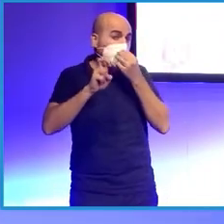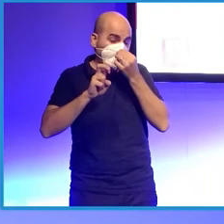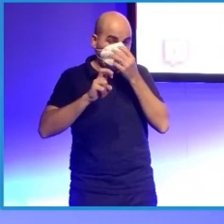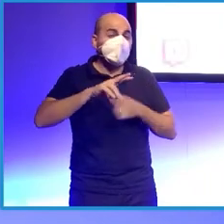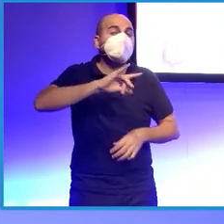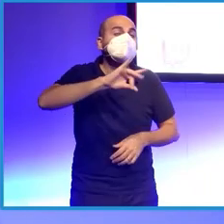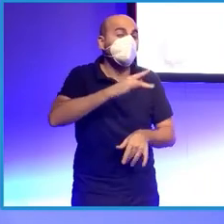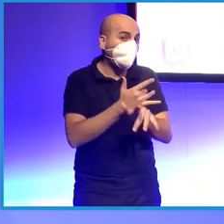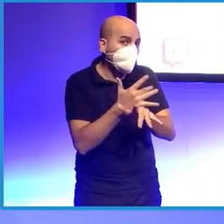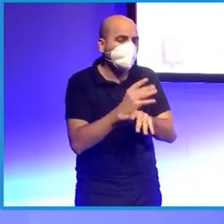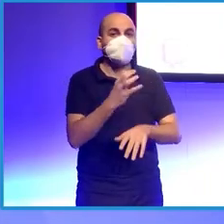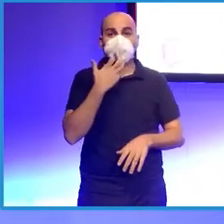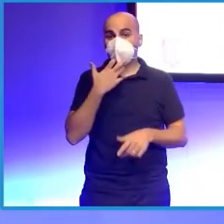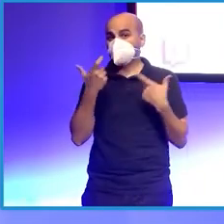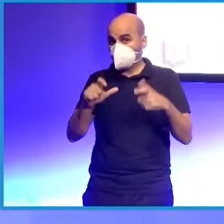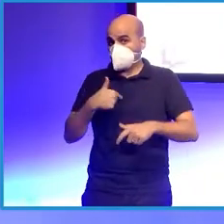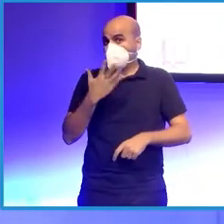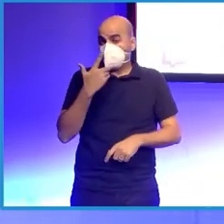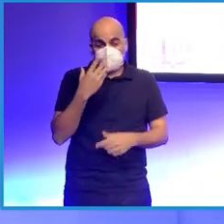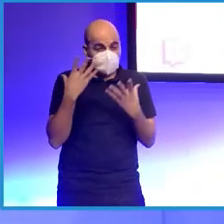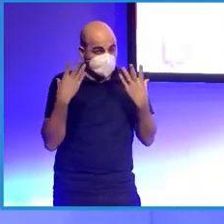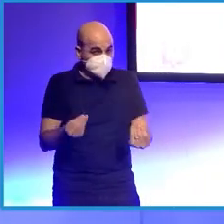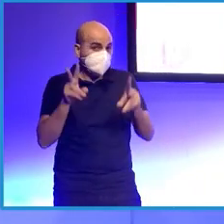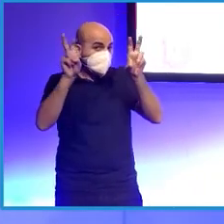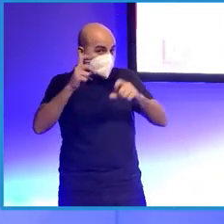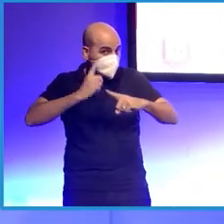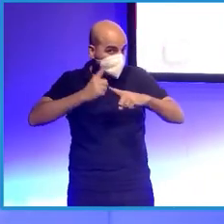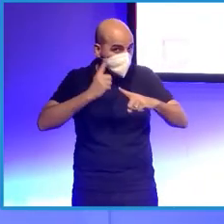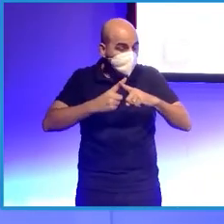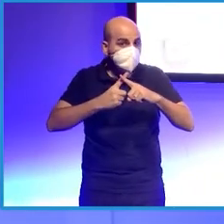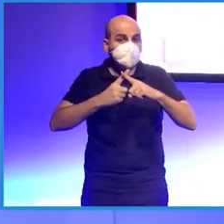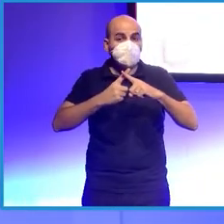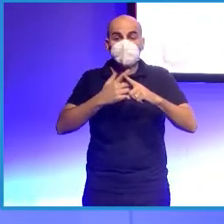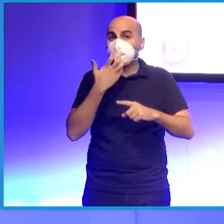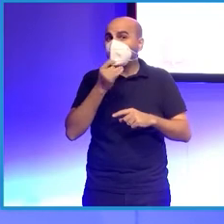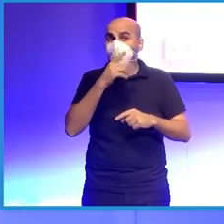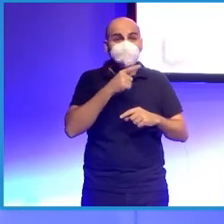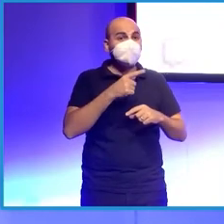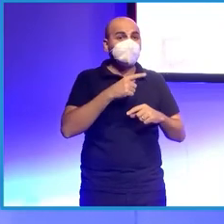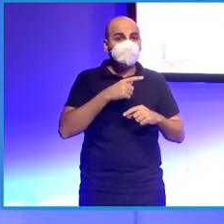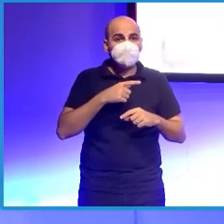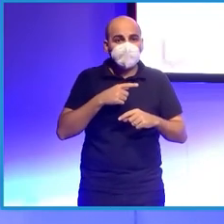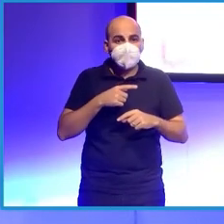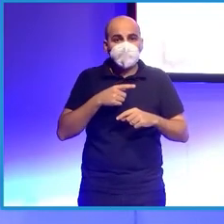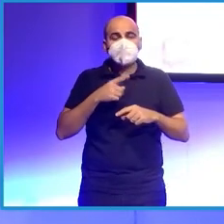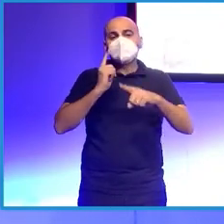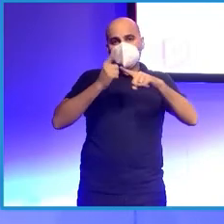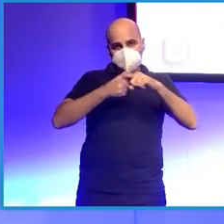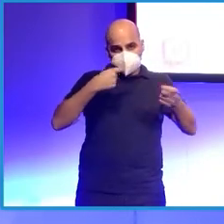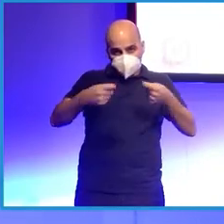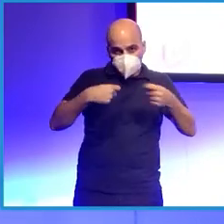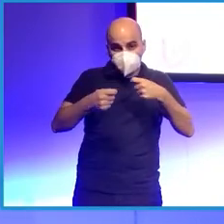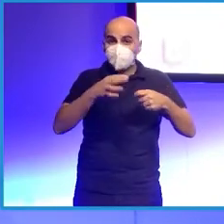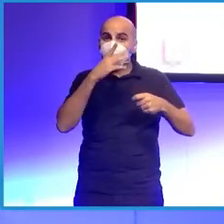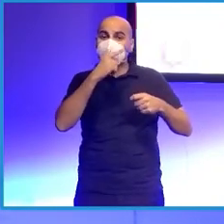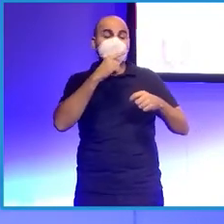sector que conozco mucho de los sex o no sex hospeda mes es un caso curioso los dos top que están posicionando son plátano melón y diversión son